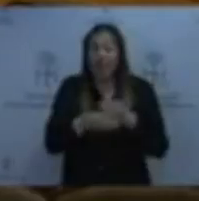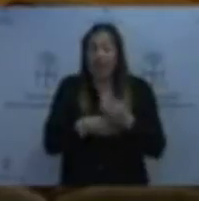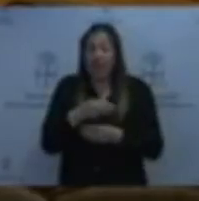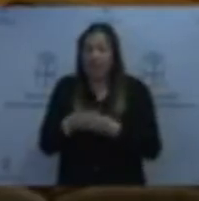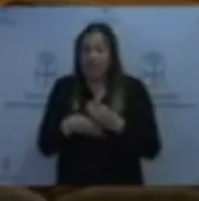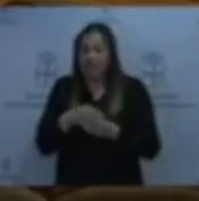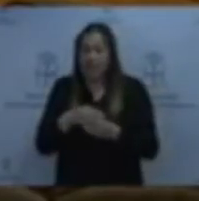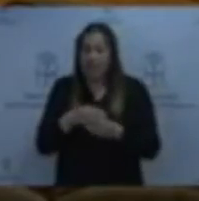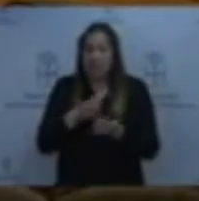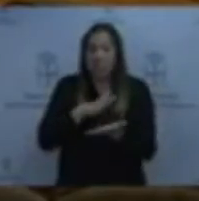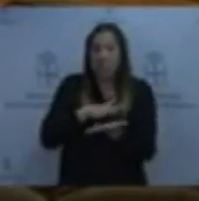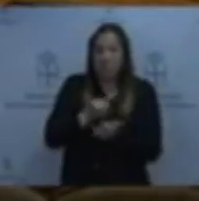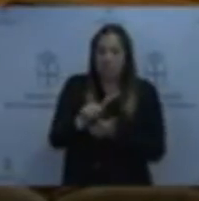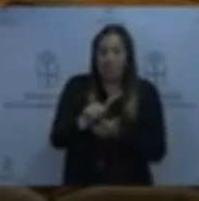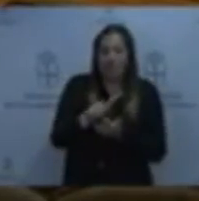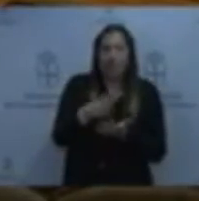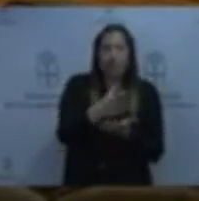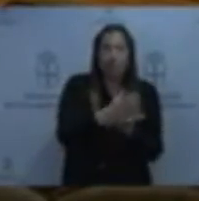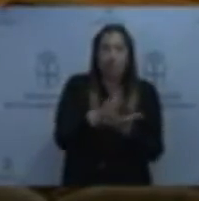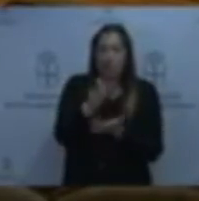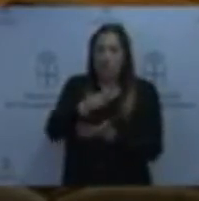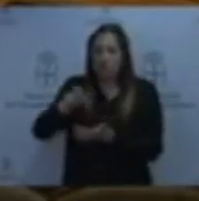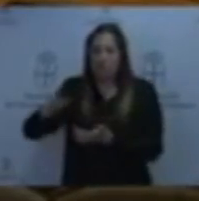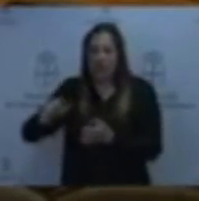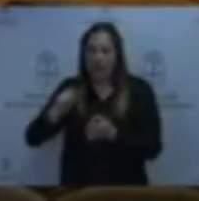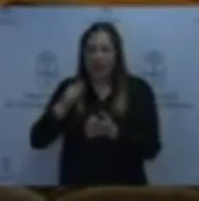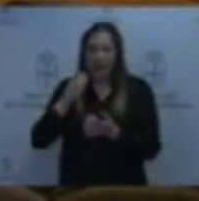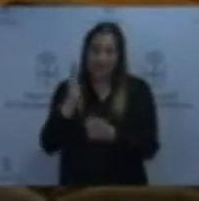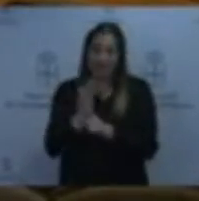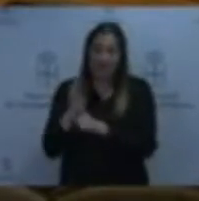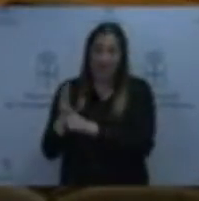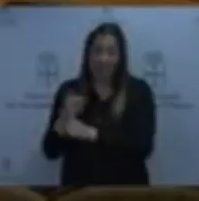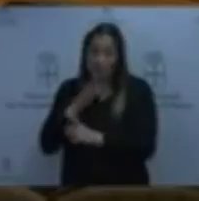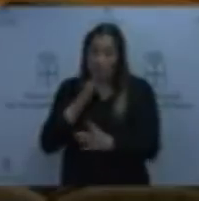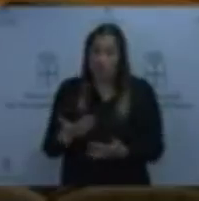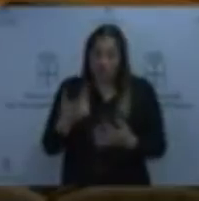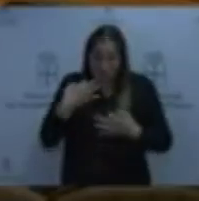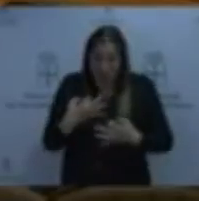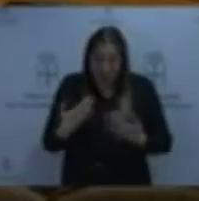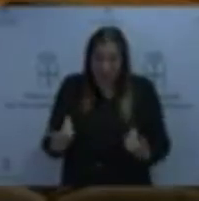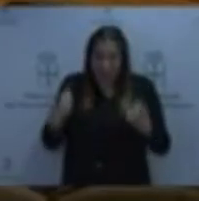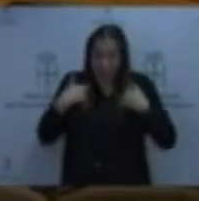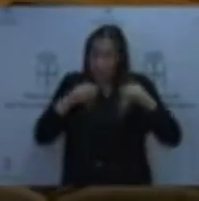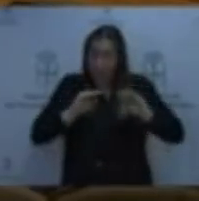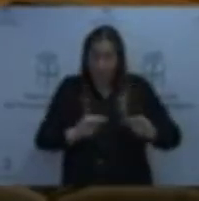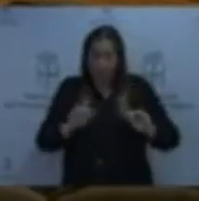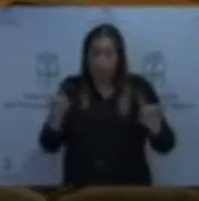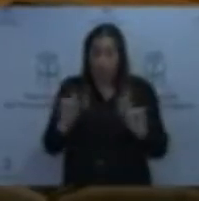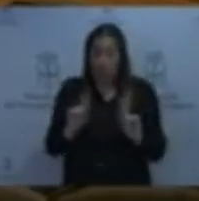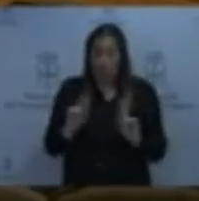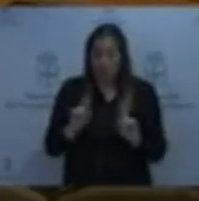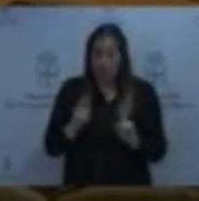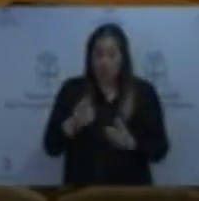se compense a todas las partes, recordando que la responsabilidad pues no era suya. Entonces, ante